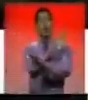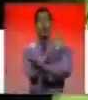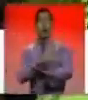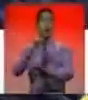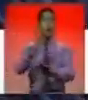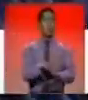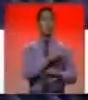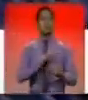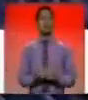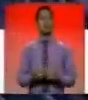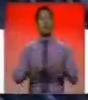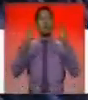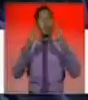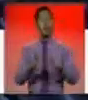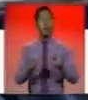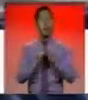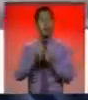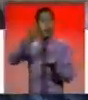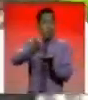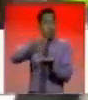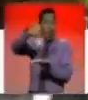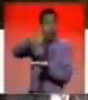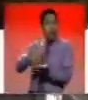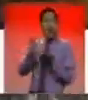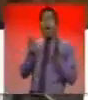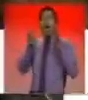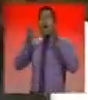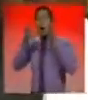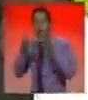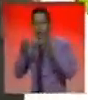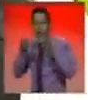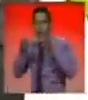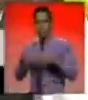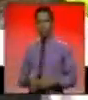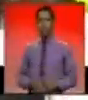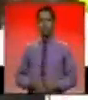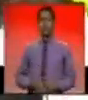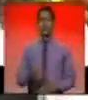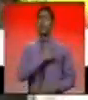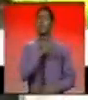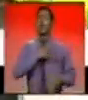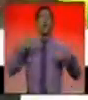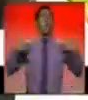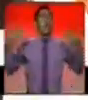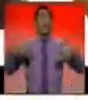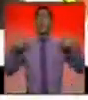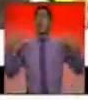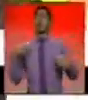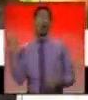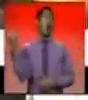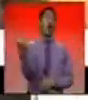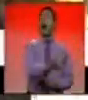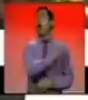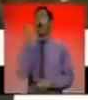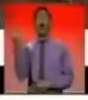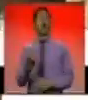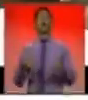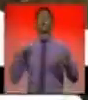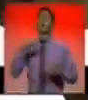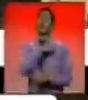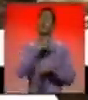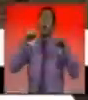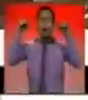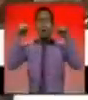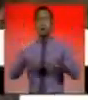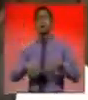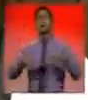Hubo también la mordida de torta. Muy feliz porque él festejó con el pueblo y por eso es que estamos aquí